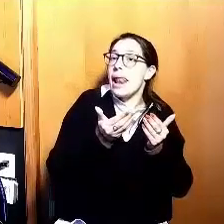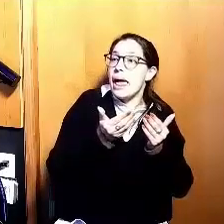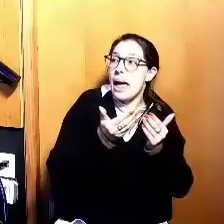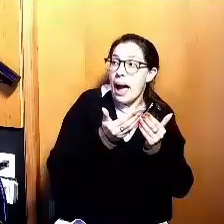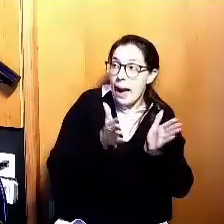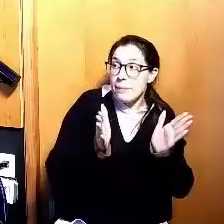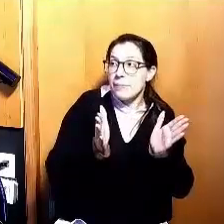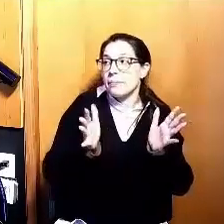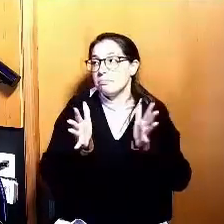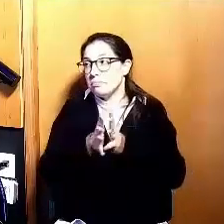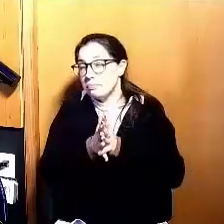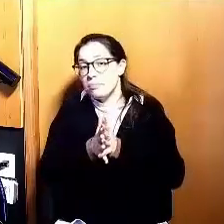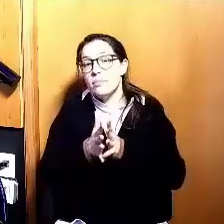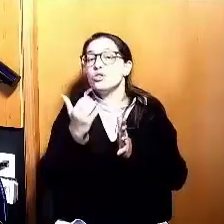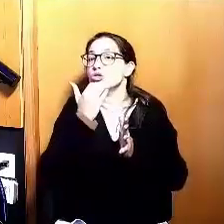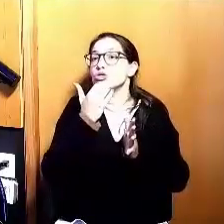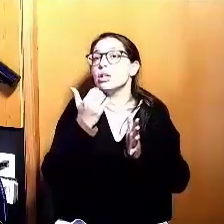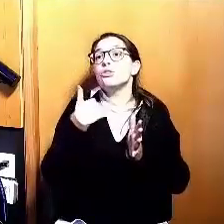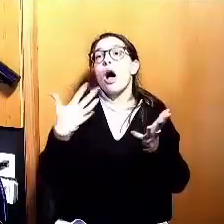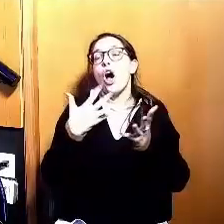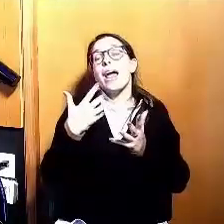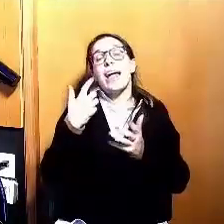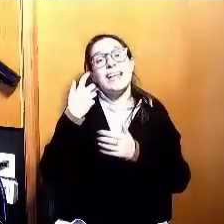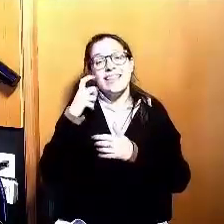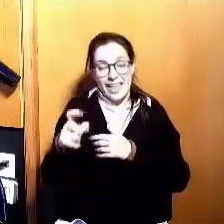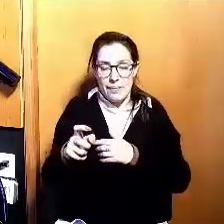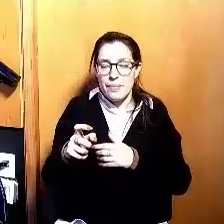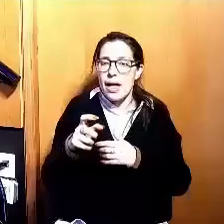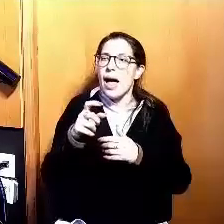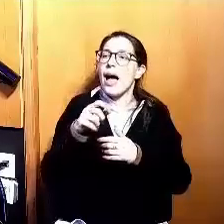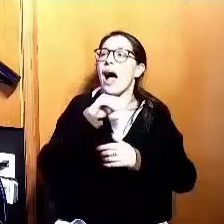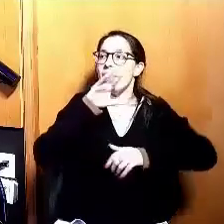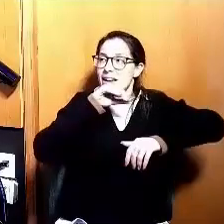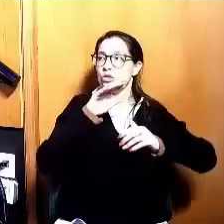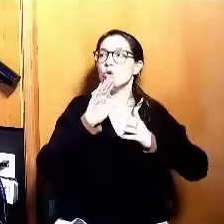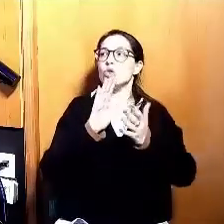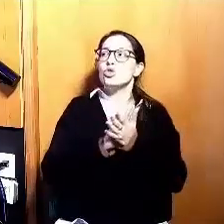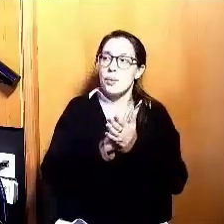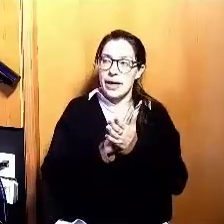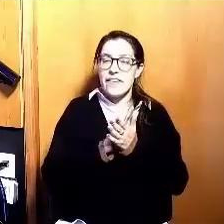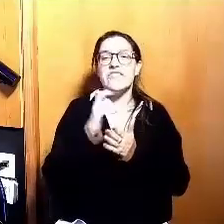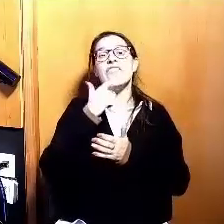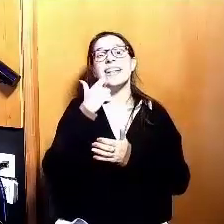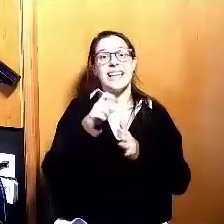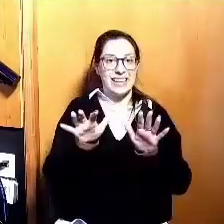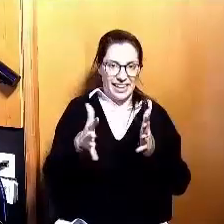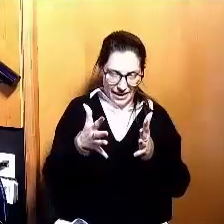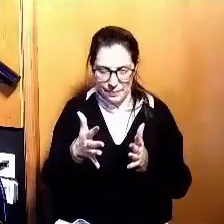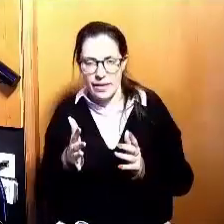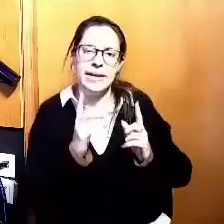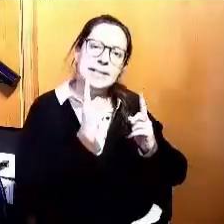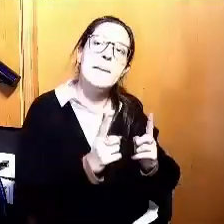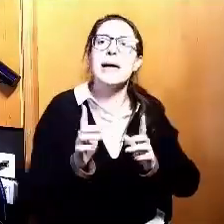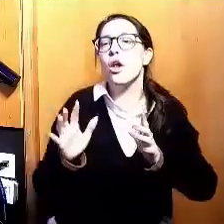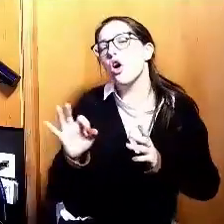estos enfoques, no sé. Se me ocurrió mientras te escuchaba. Y hablando justamente de lo que falta y lo que quizás